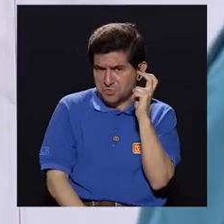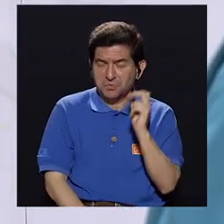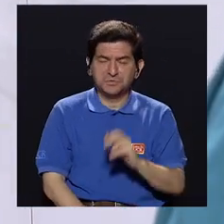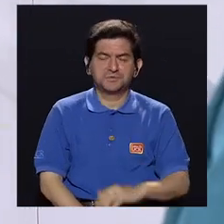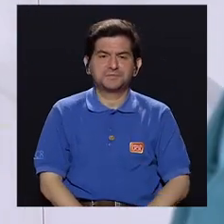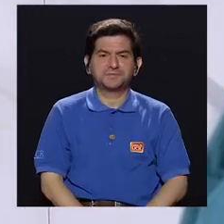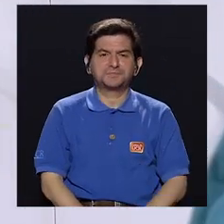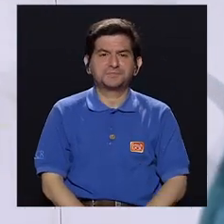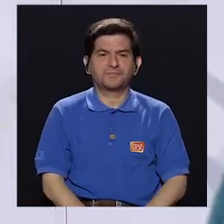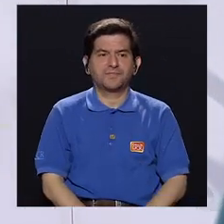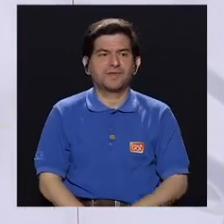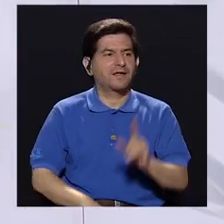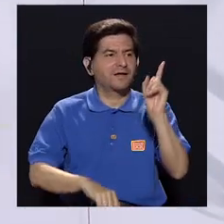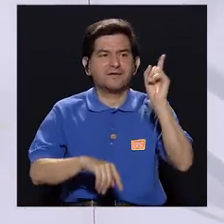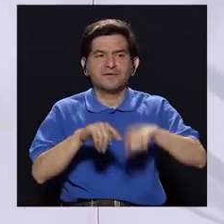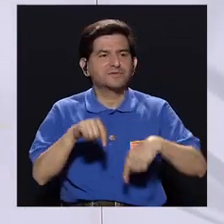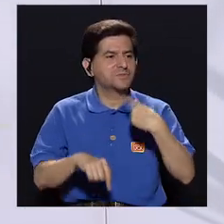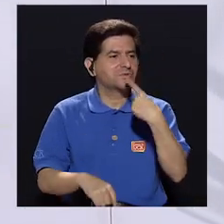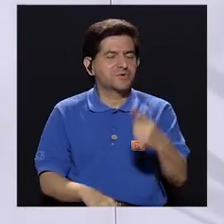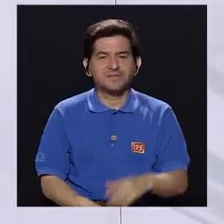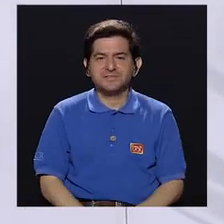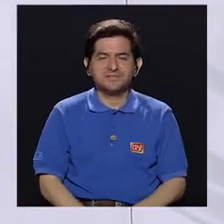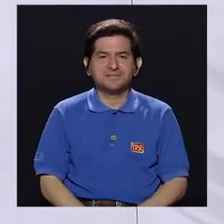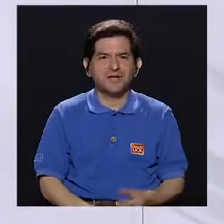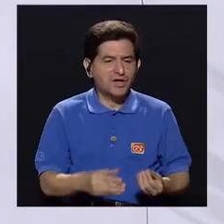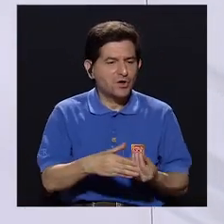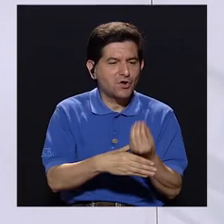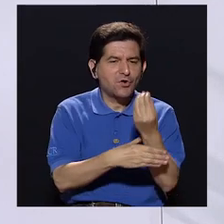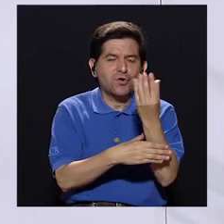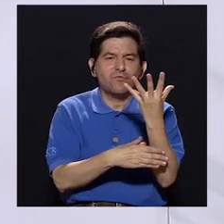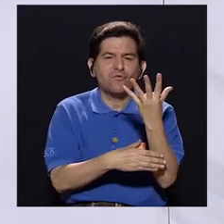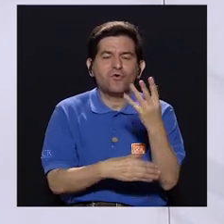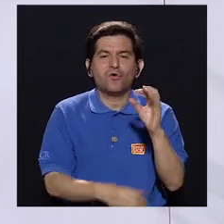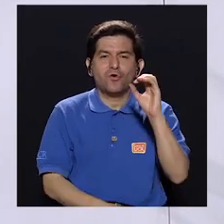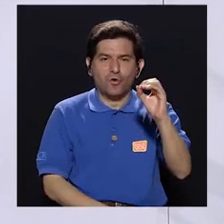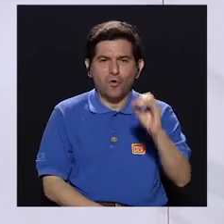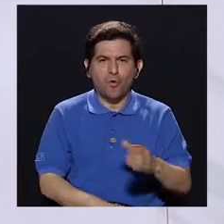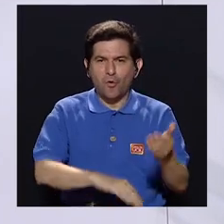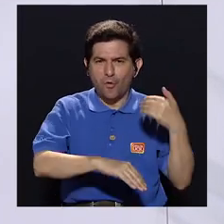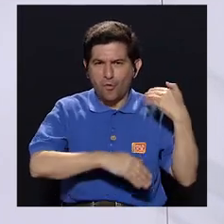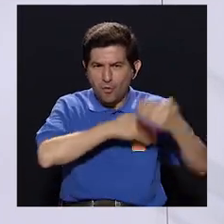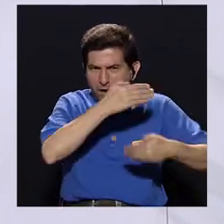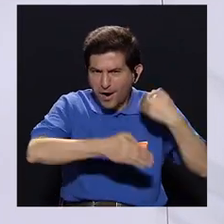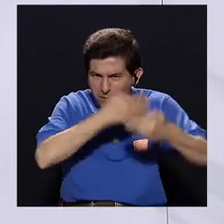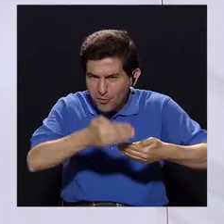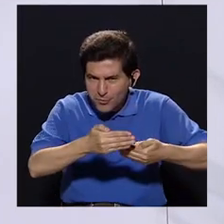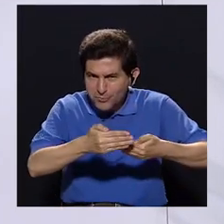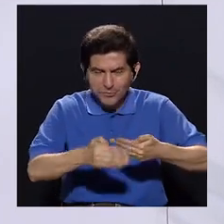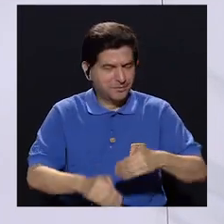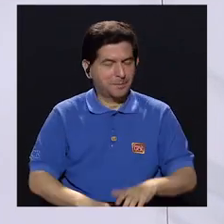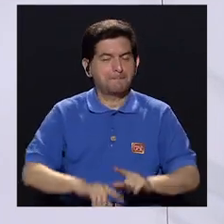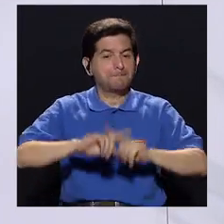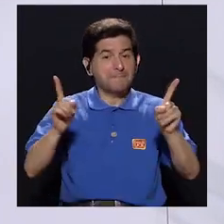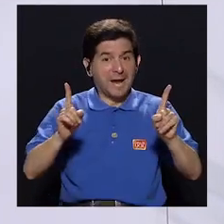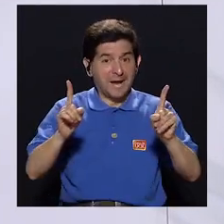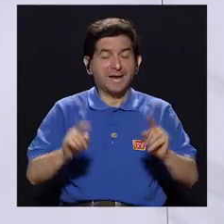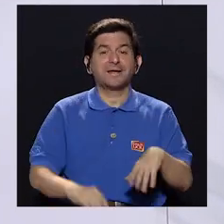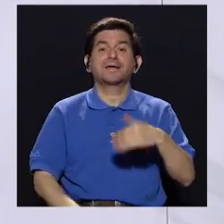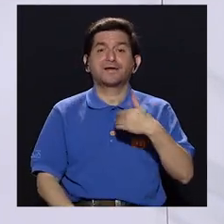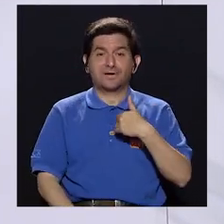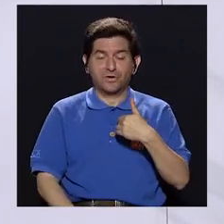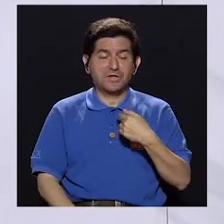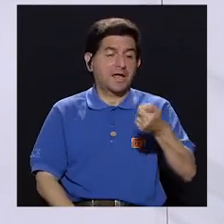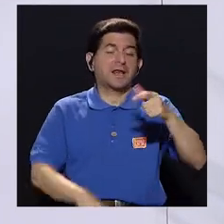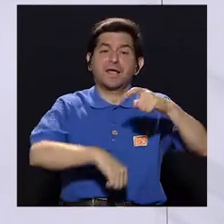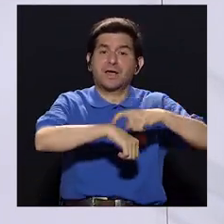eh No se podría decir que una orquídea es muy evolucionada como tal lo que sí sucede es que ha adquirido